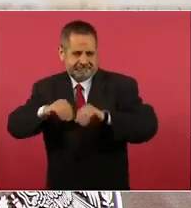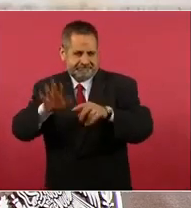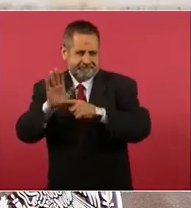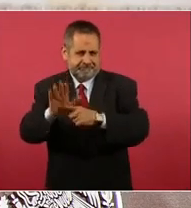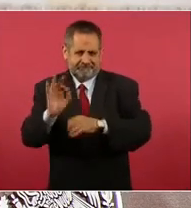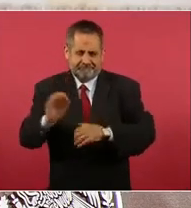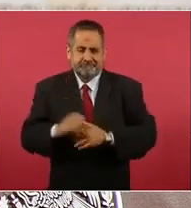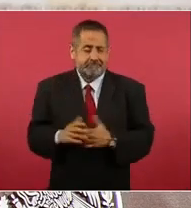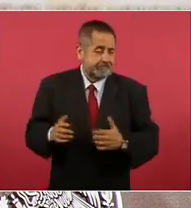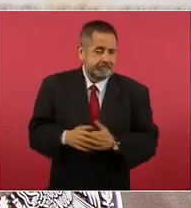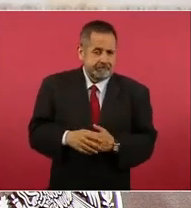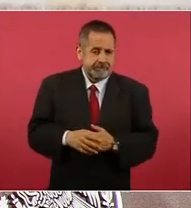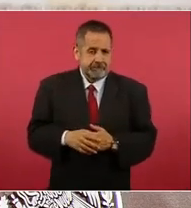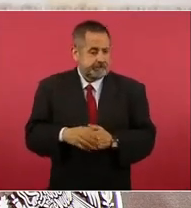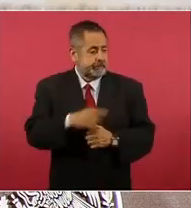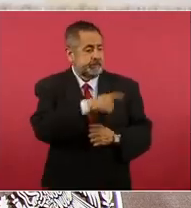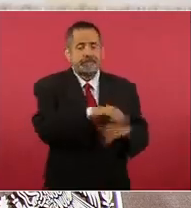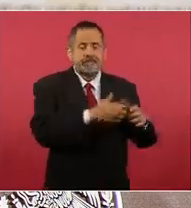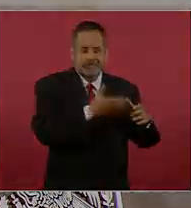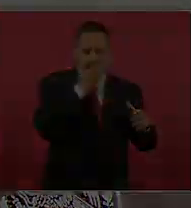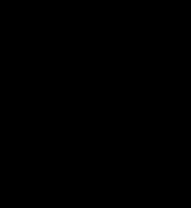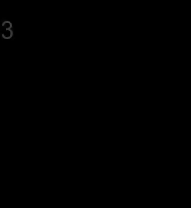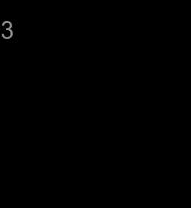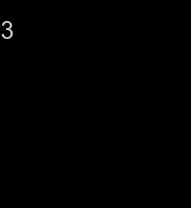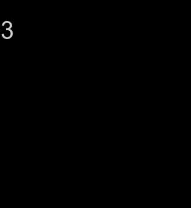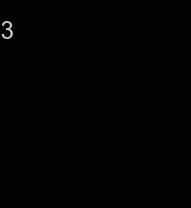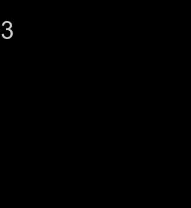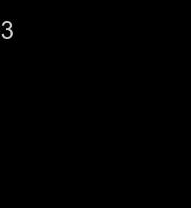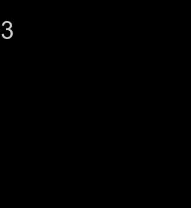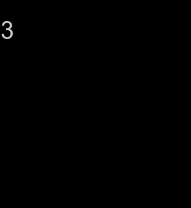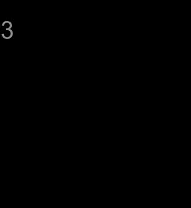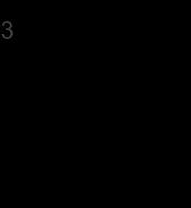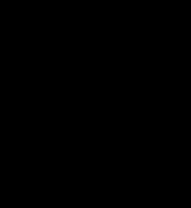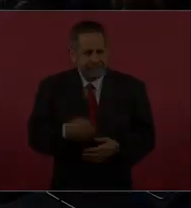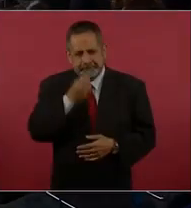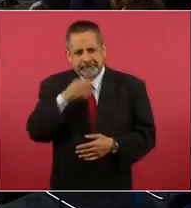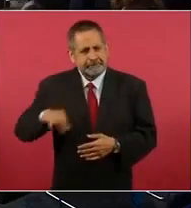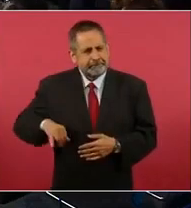Esta gente, estos conservadores, no hubiesen